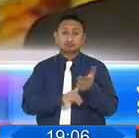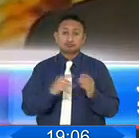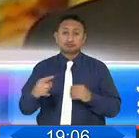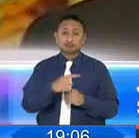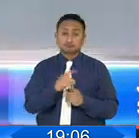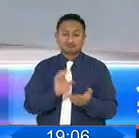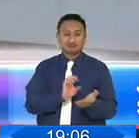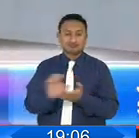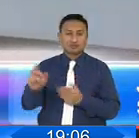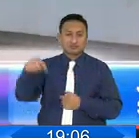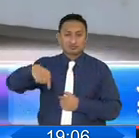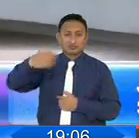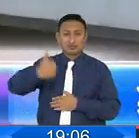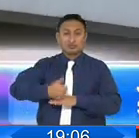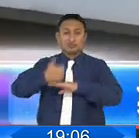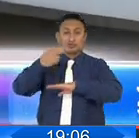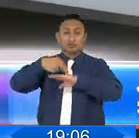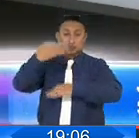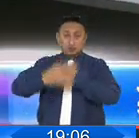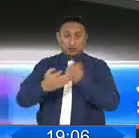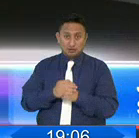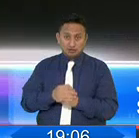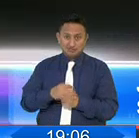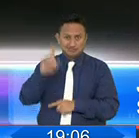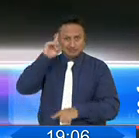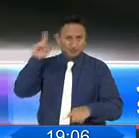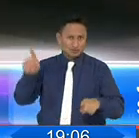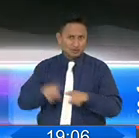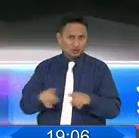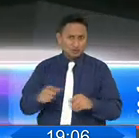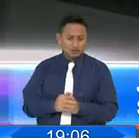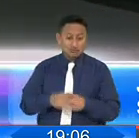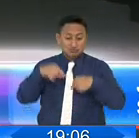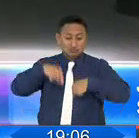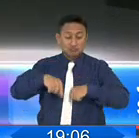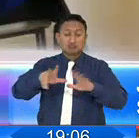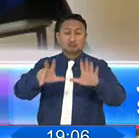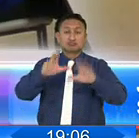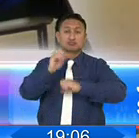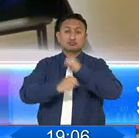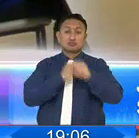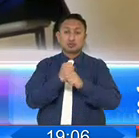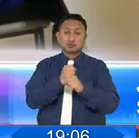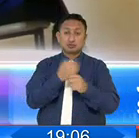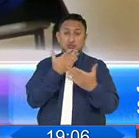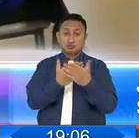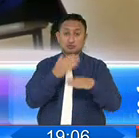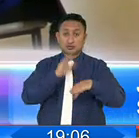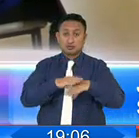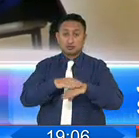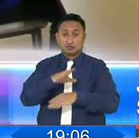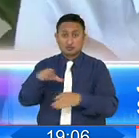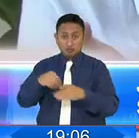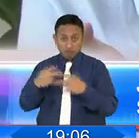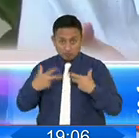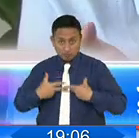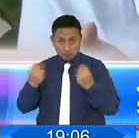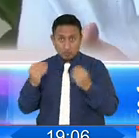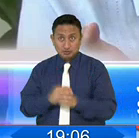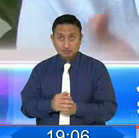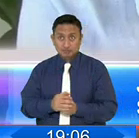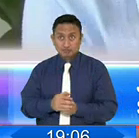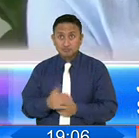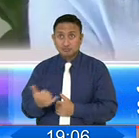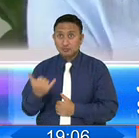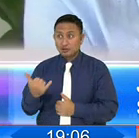forma categórica a la decisión de la Corte Nacional de Justicia. En la misma se ratifica la pena de 8 años por el delito de peculado. Maguad expresó que es